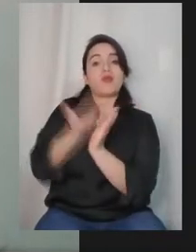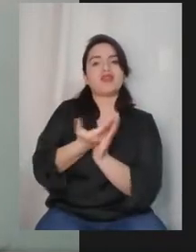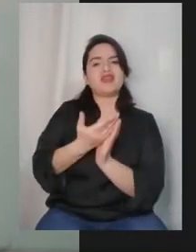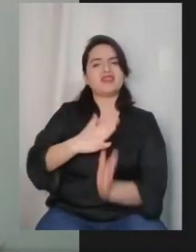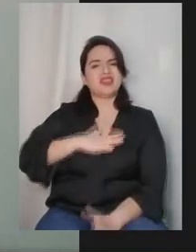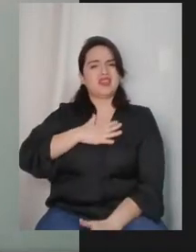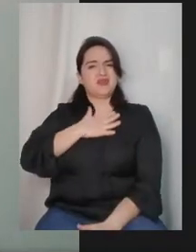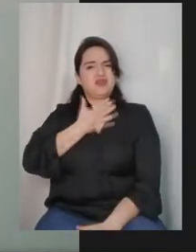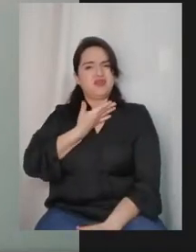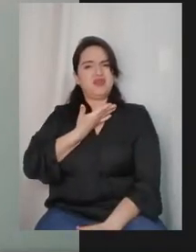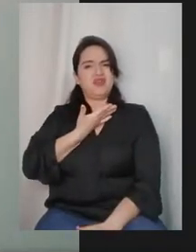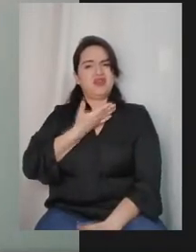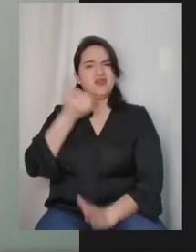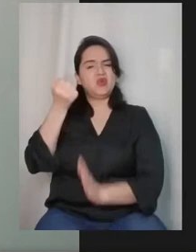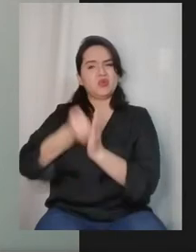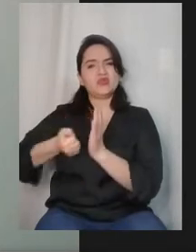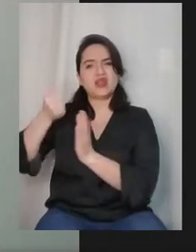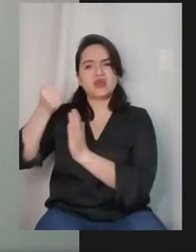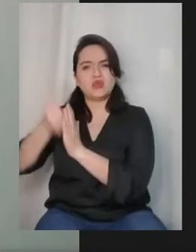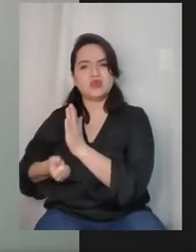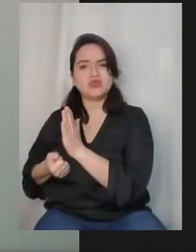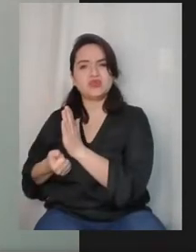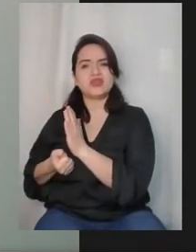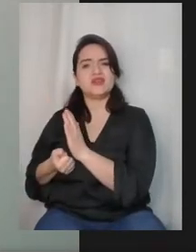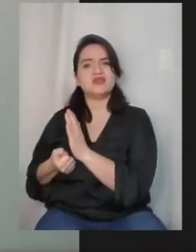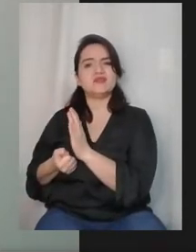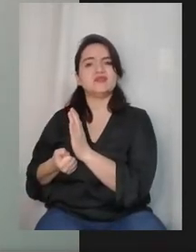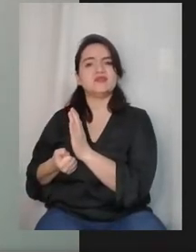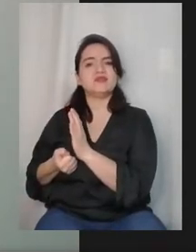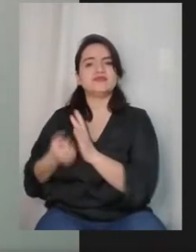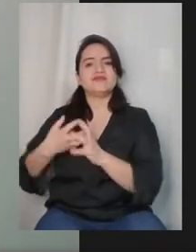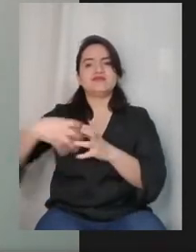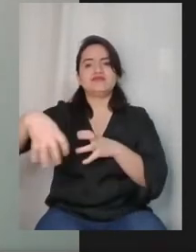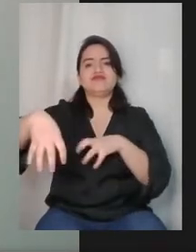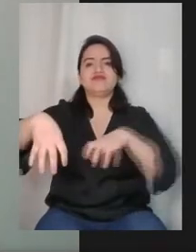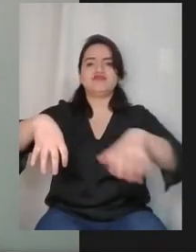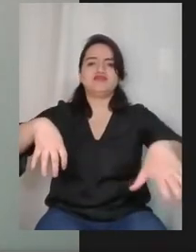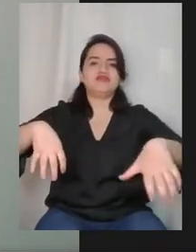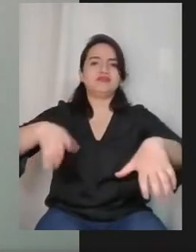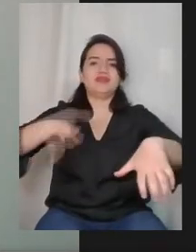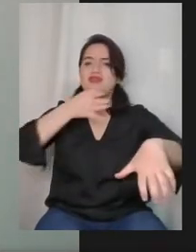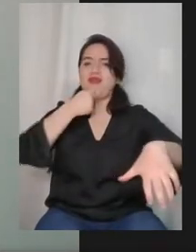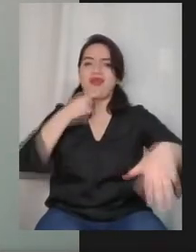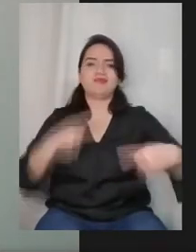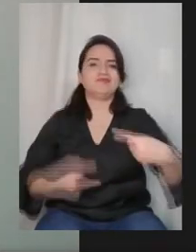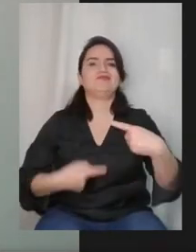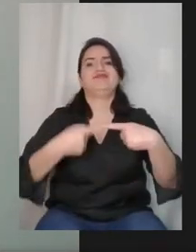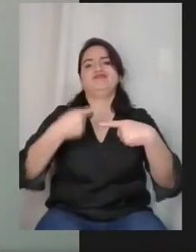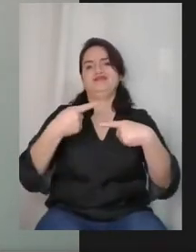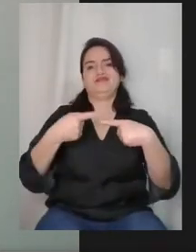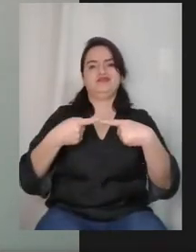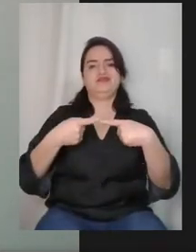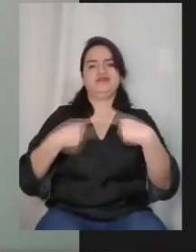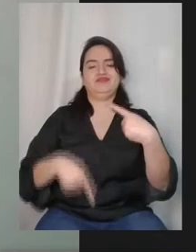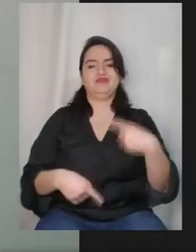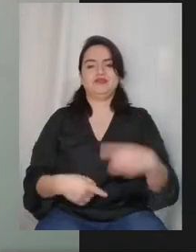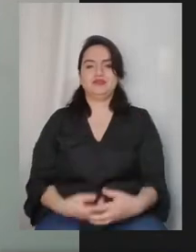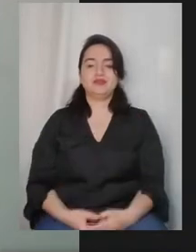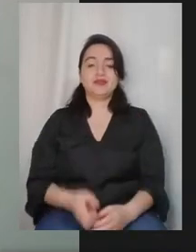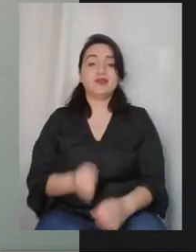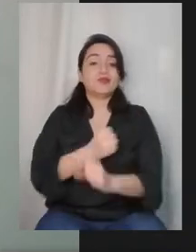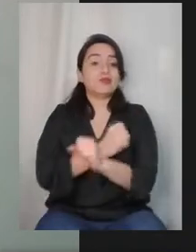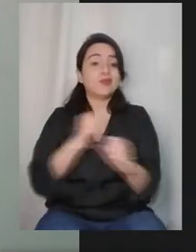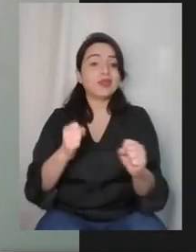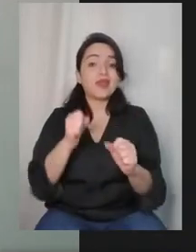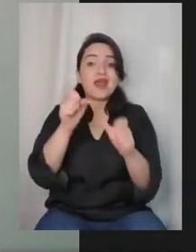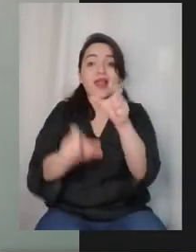luchas levantadas se encuentran de alguna manera aisladas, incoherentes y muchas veces imposibilitan a quienes construyen las